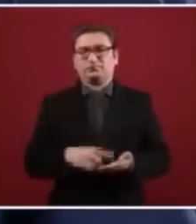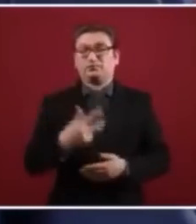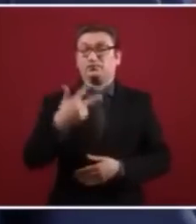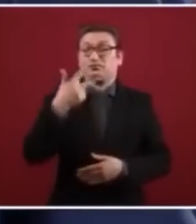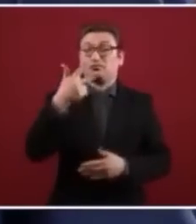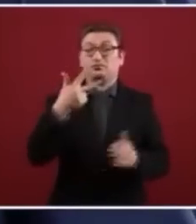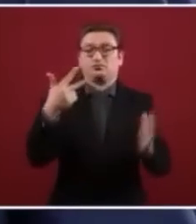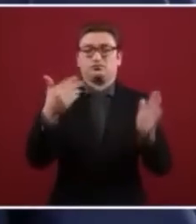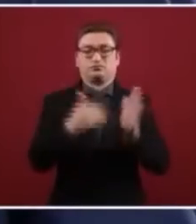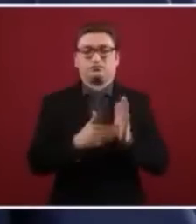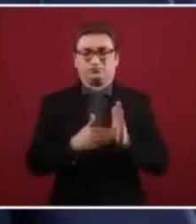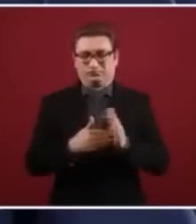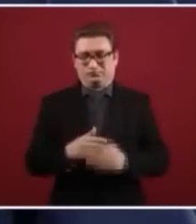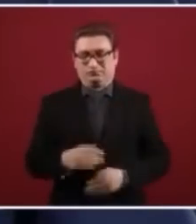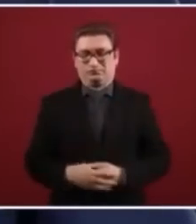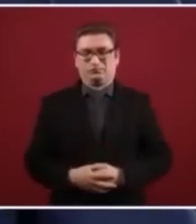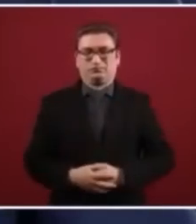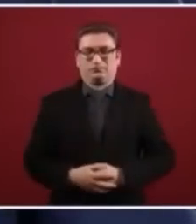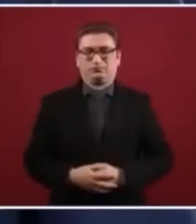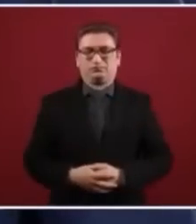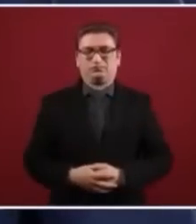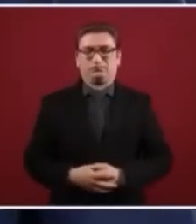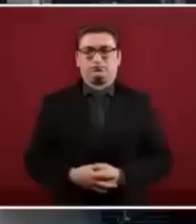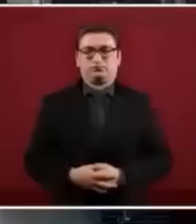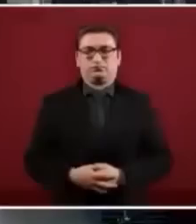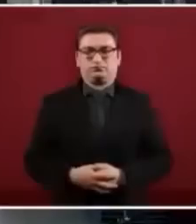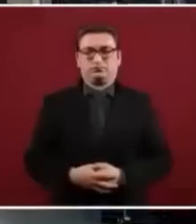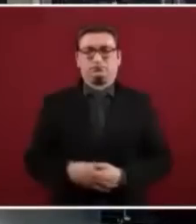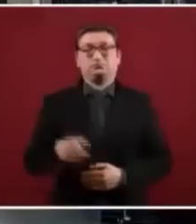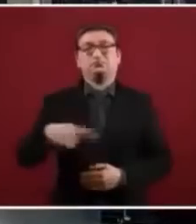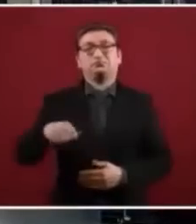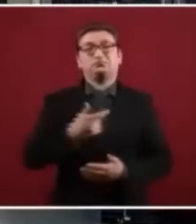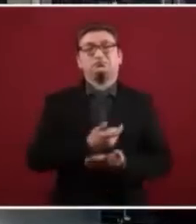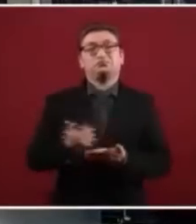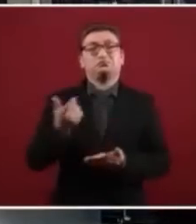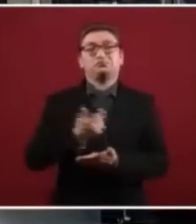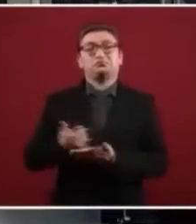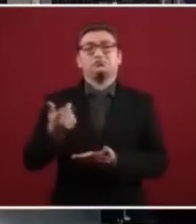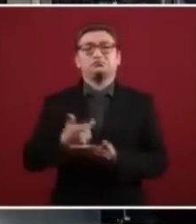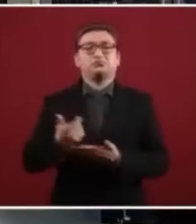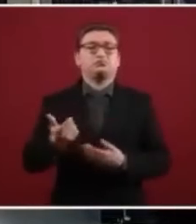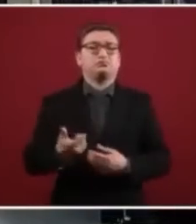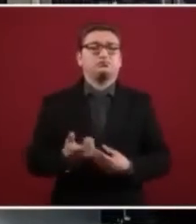8,000 elementos que ganaban más